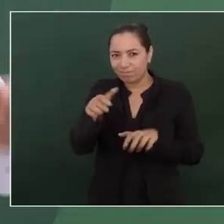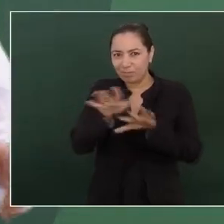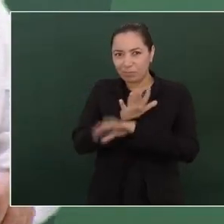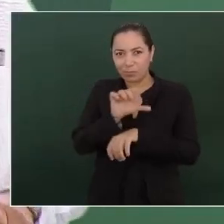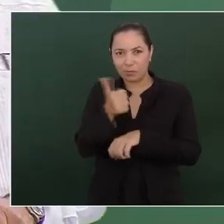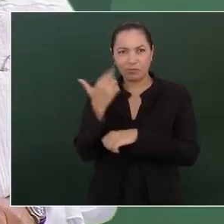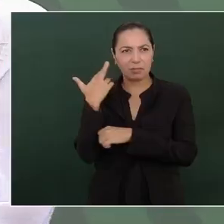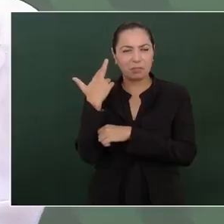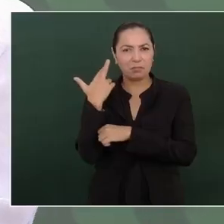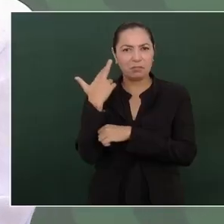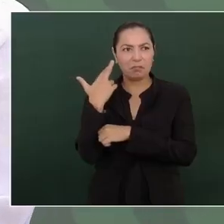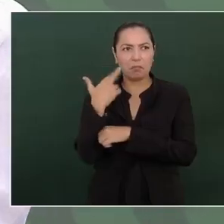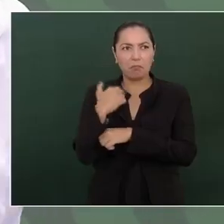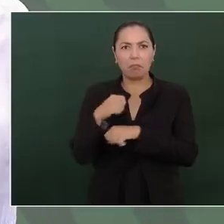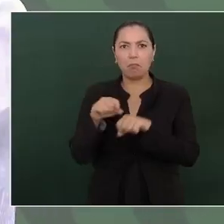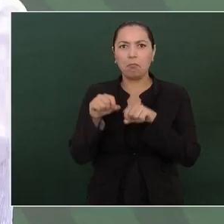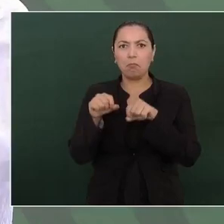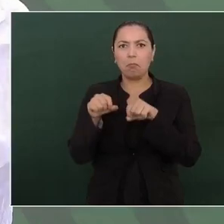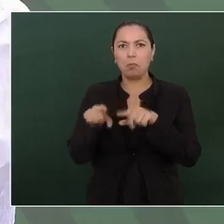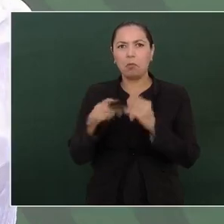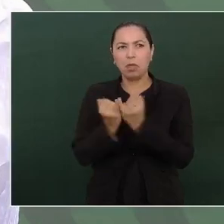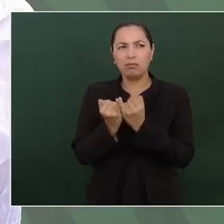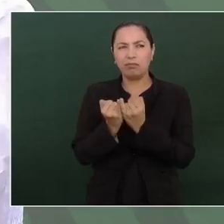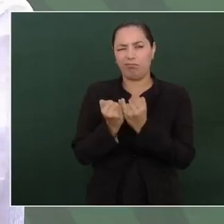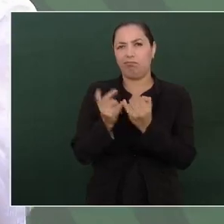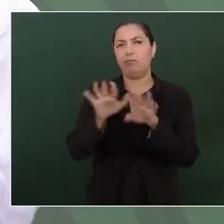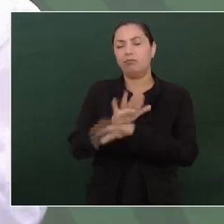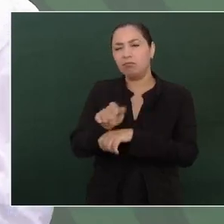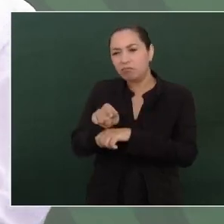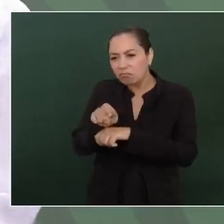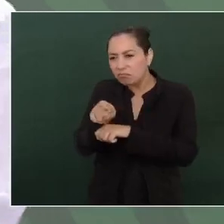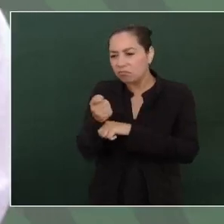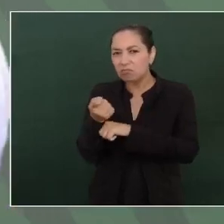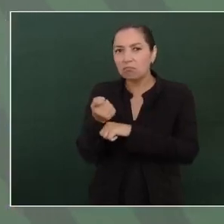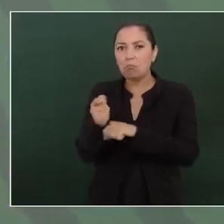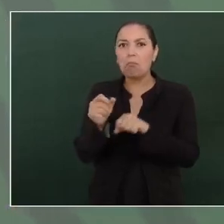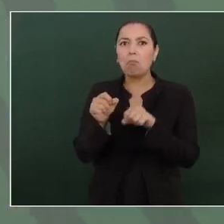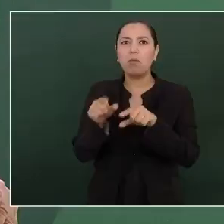igual. Y le cambian y lo mismo.